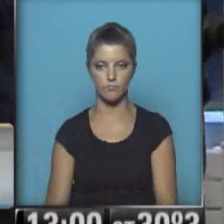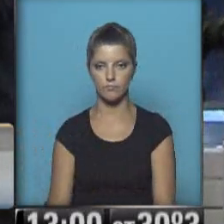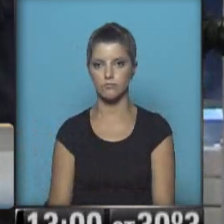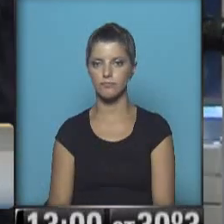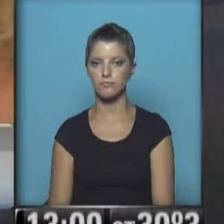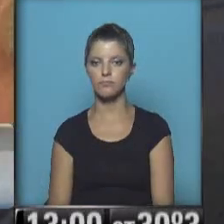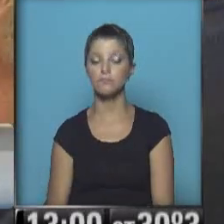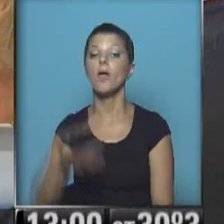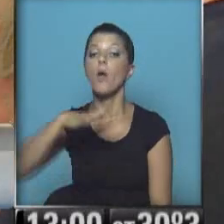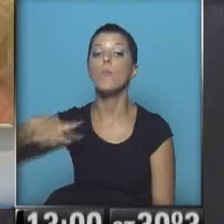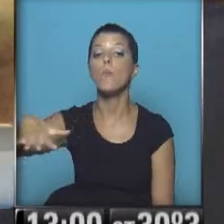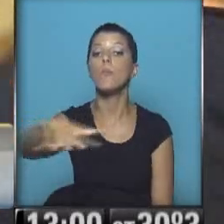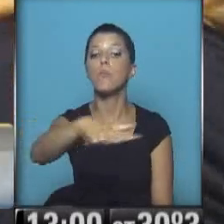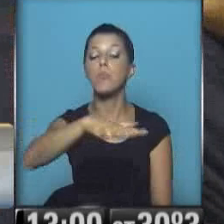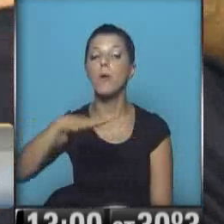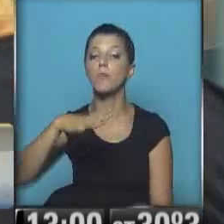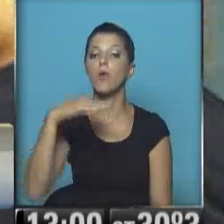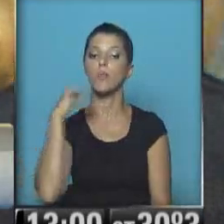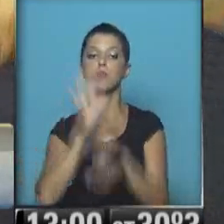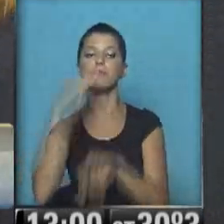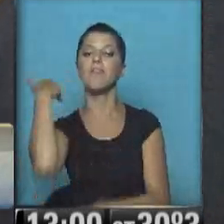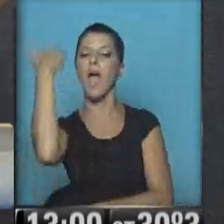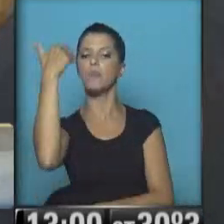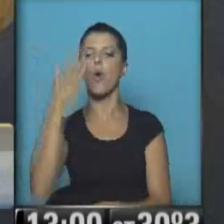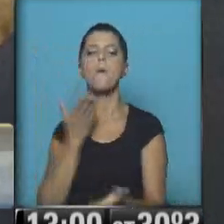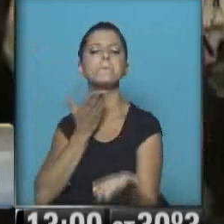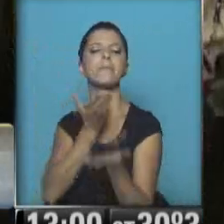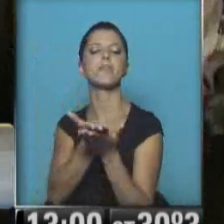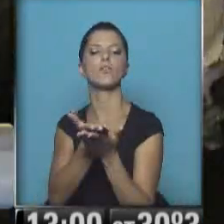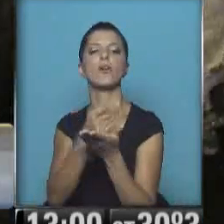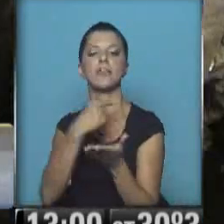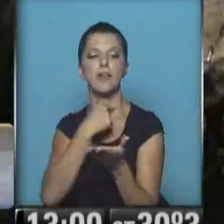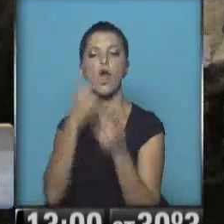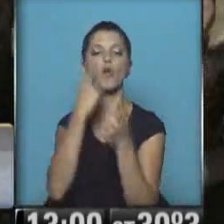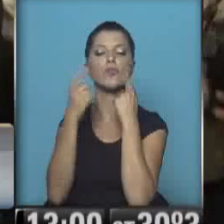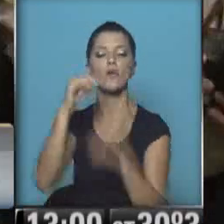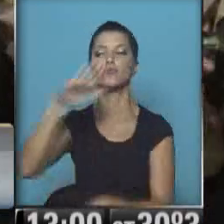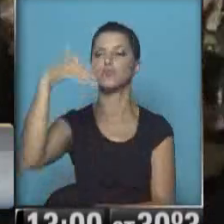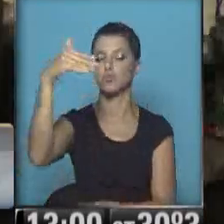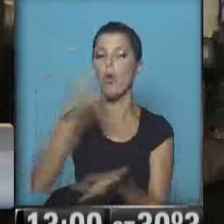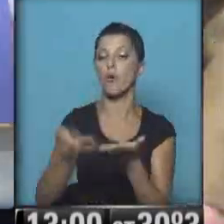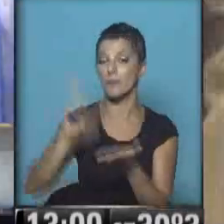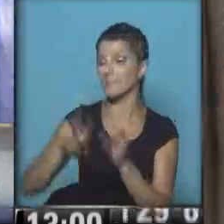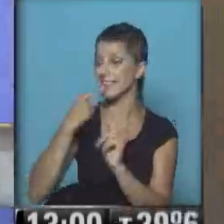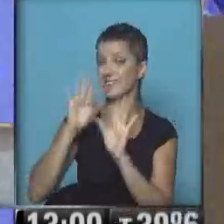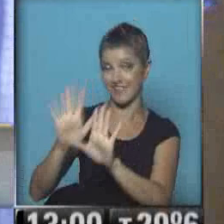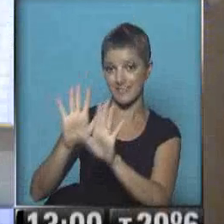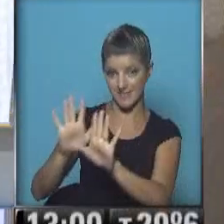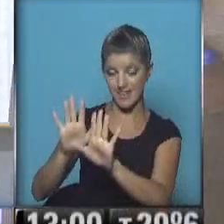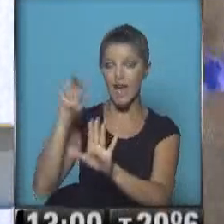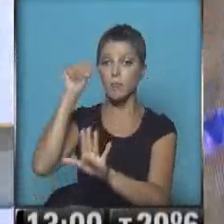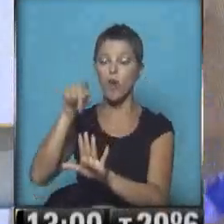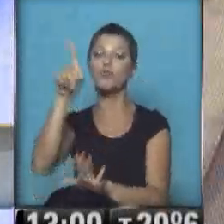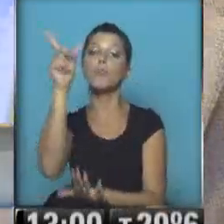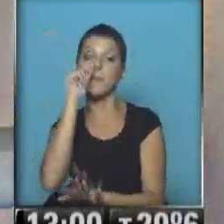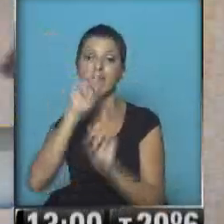El pueblo soberano ha hablado, clamando que quiere retomar las riendas de su destino, declaraba la hija del xenófobo Jean-Marie